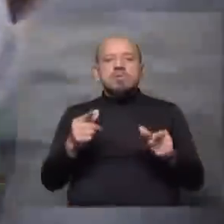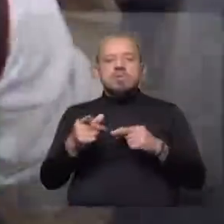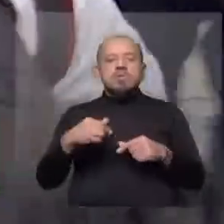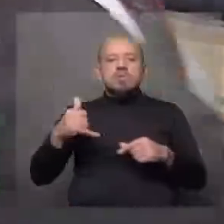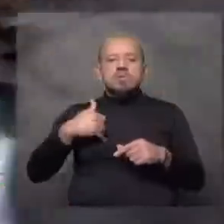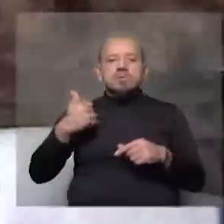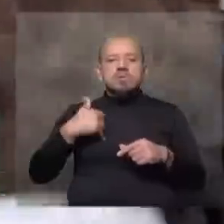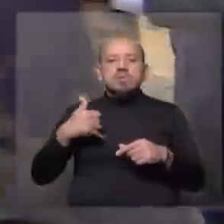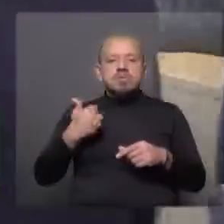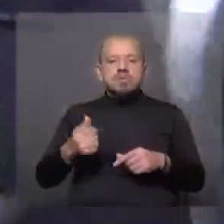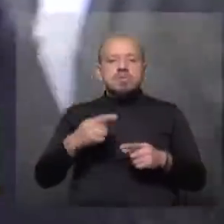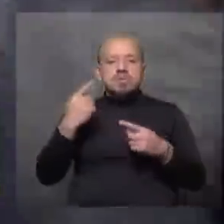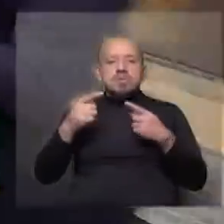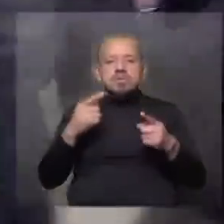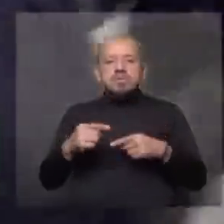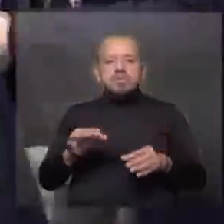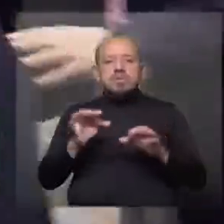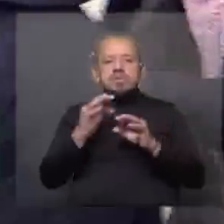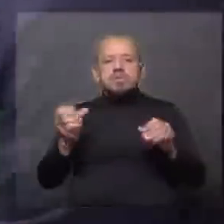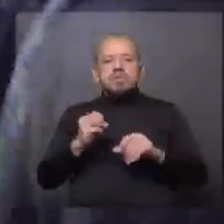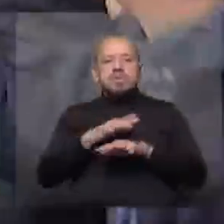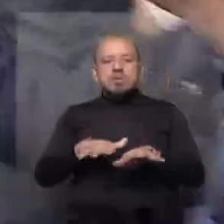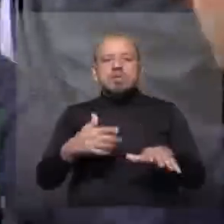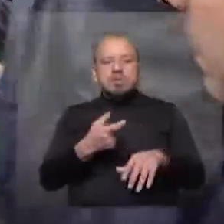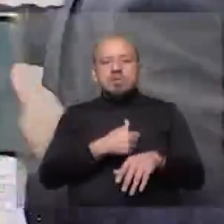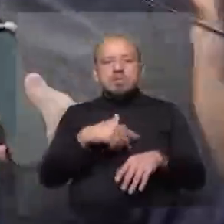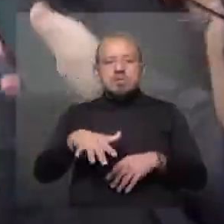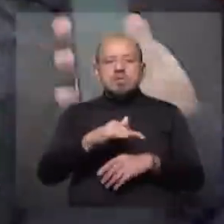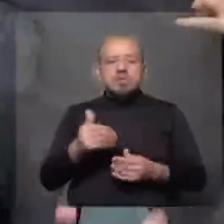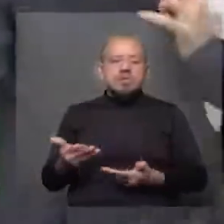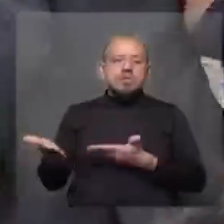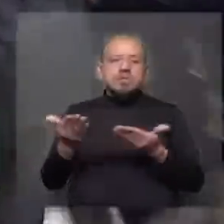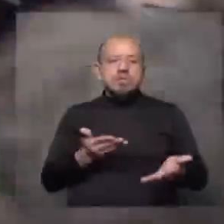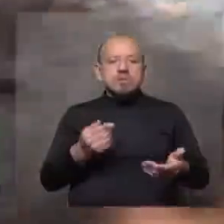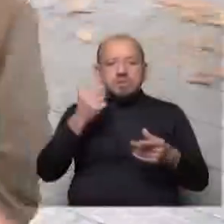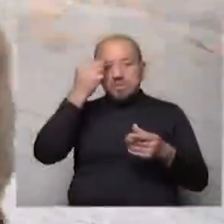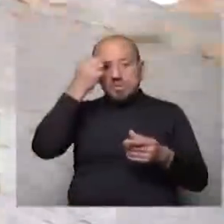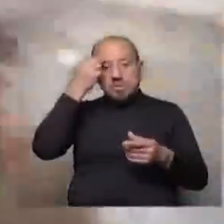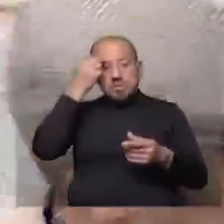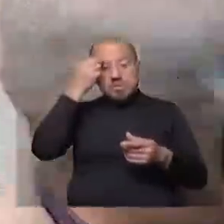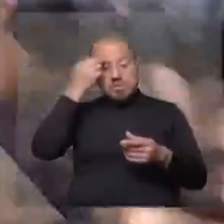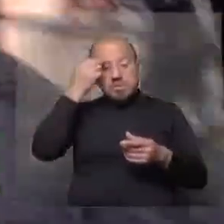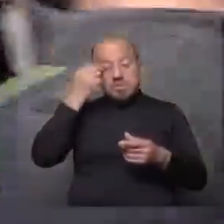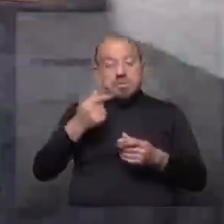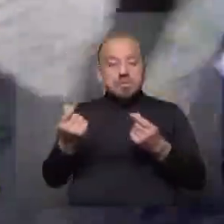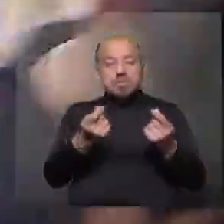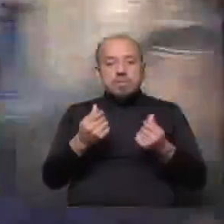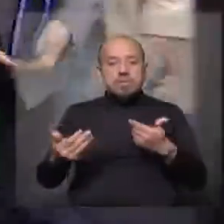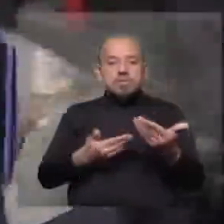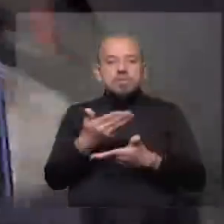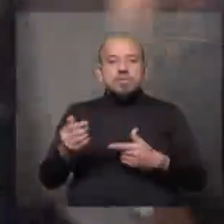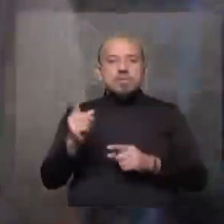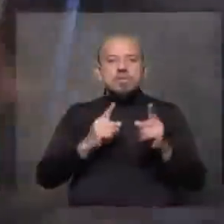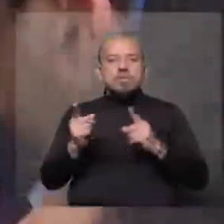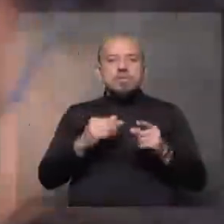jóvenes en diversos lugares o a través de las redes sociales invitándolos a tener encuentros con penades a cambio de dinero ofreciendo en algunos